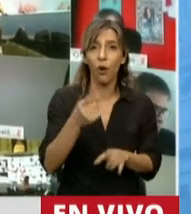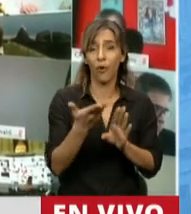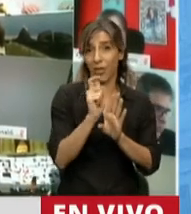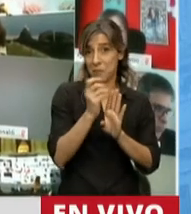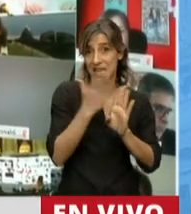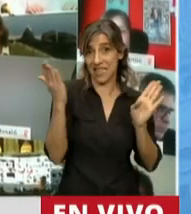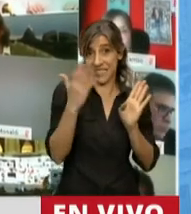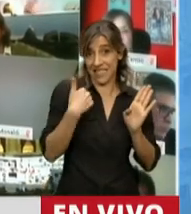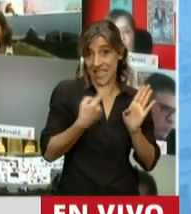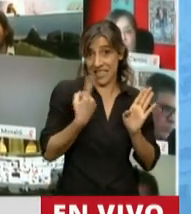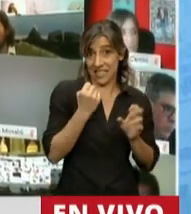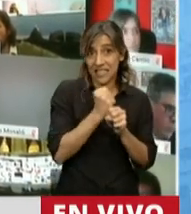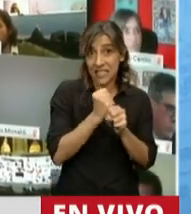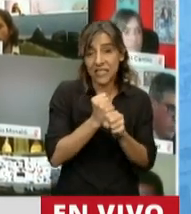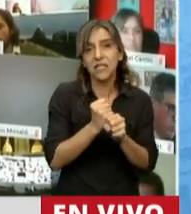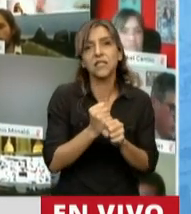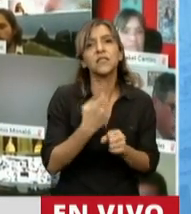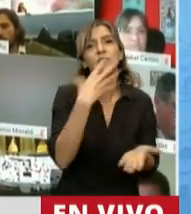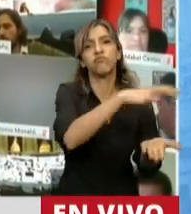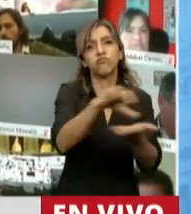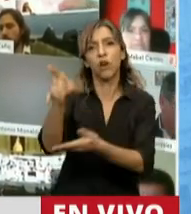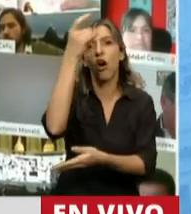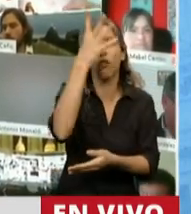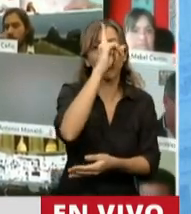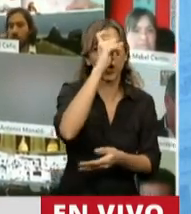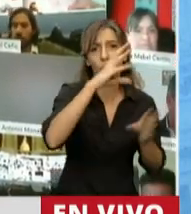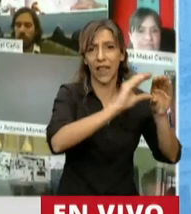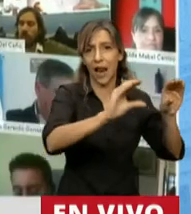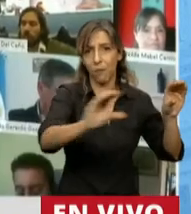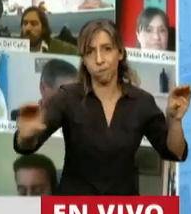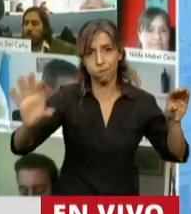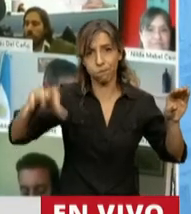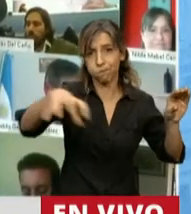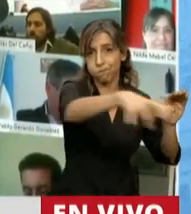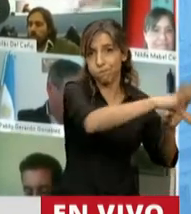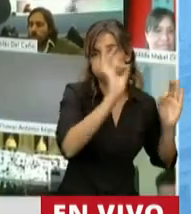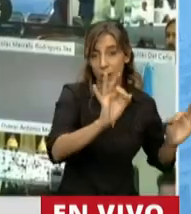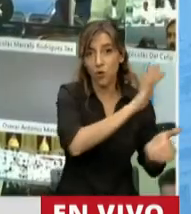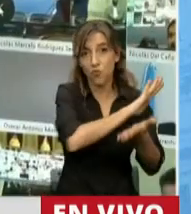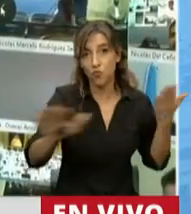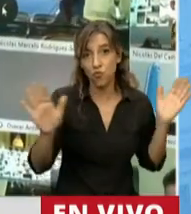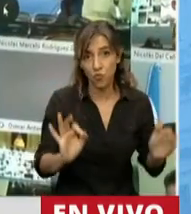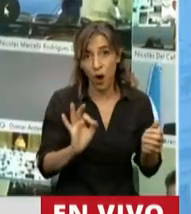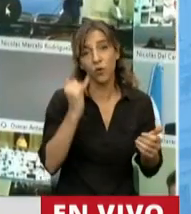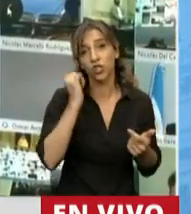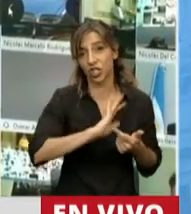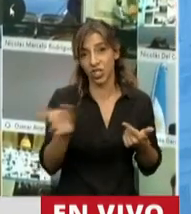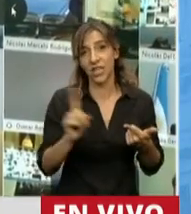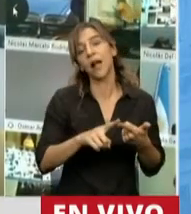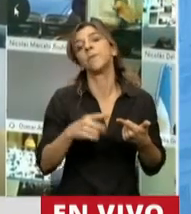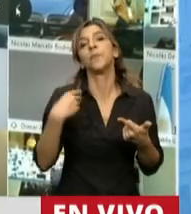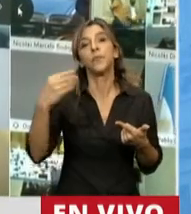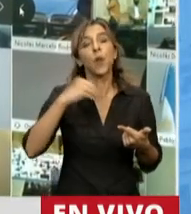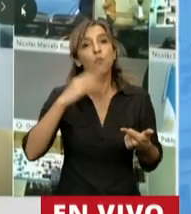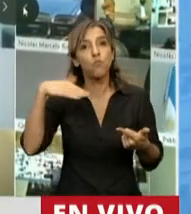12 hospitales modulares. En la provincia de Buenos Aires, donde me toca vivir, gracias a ese trabajo y